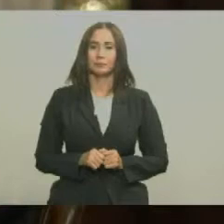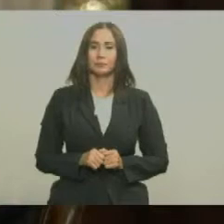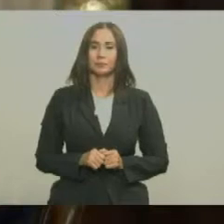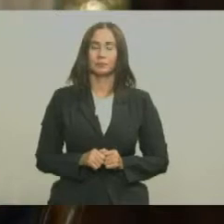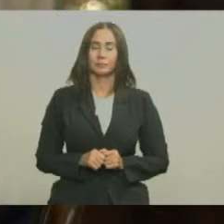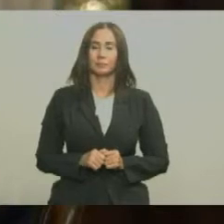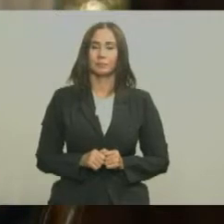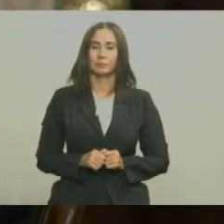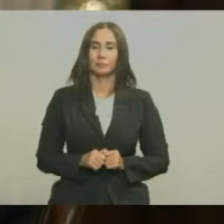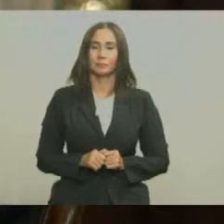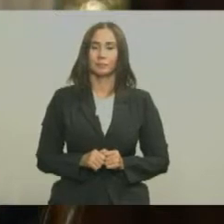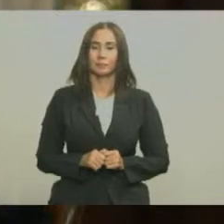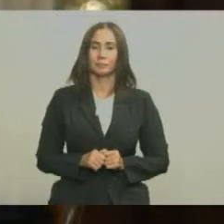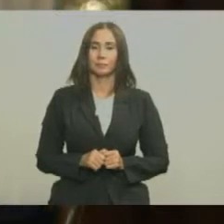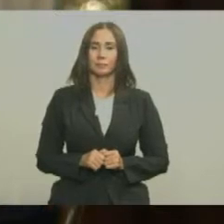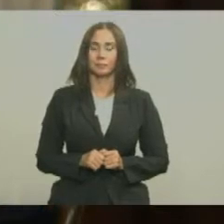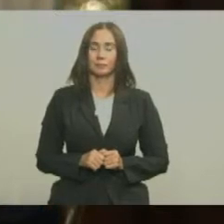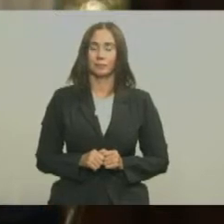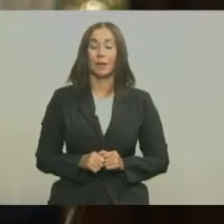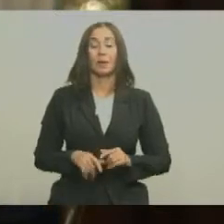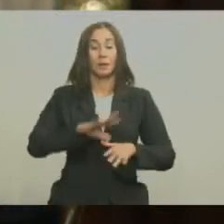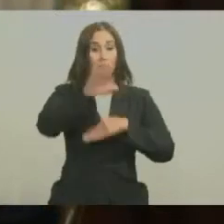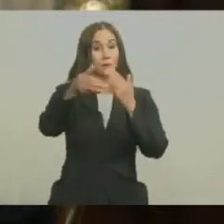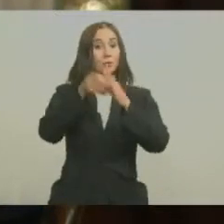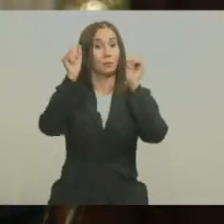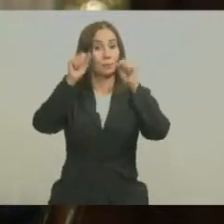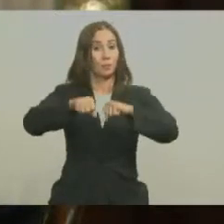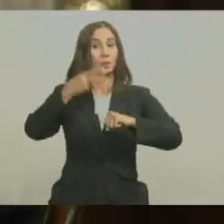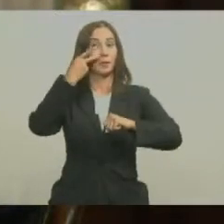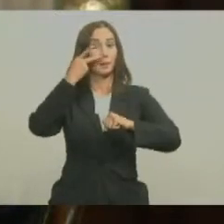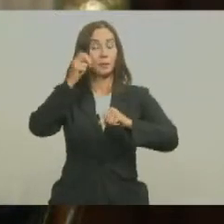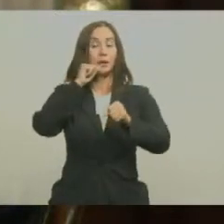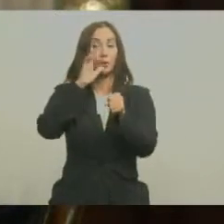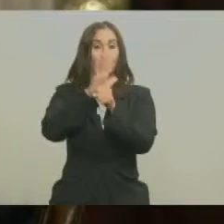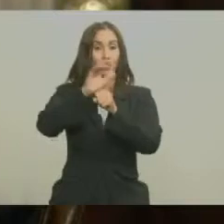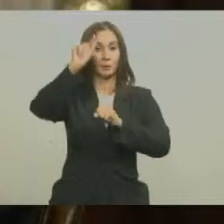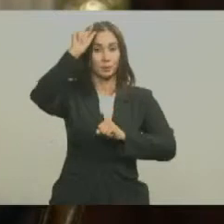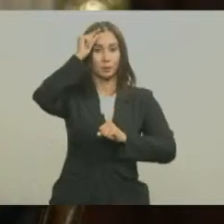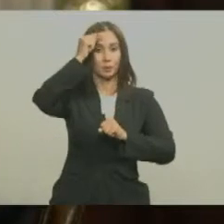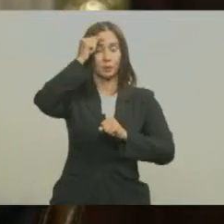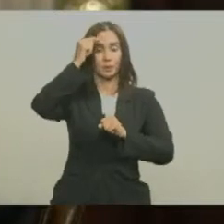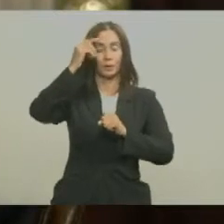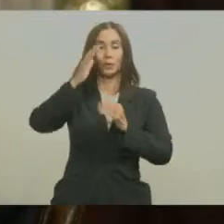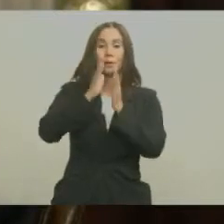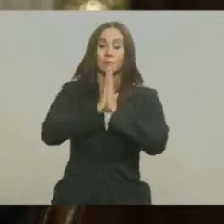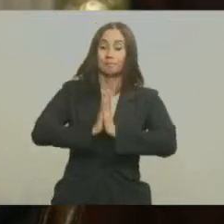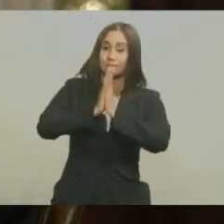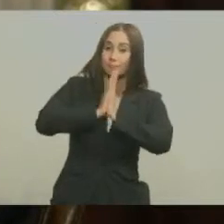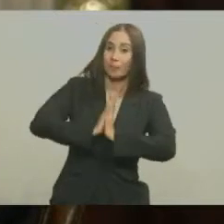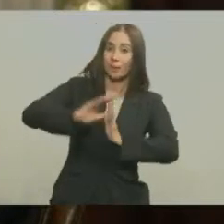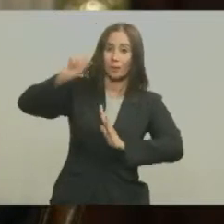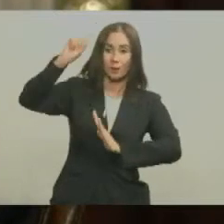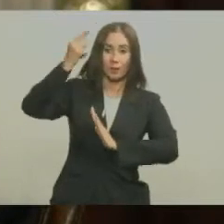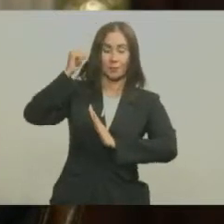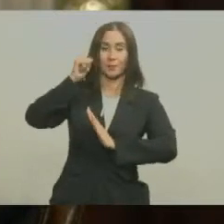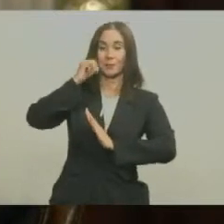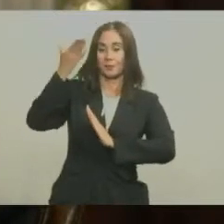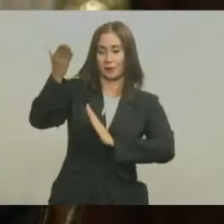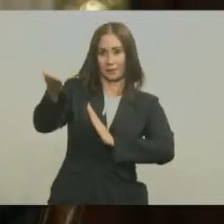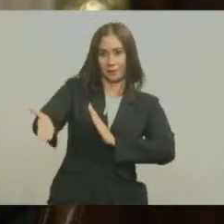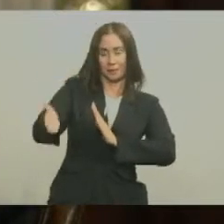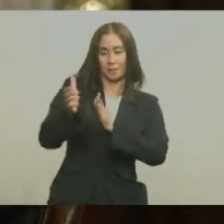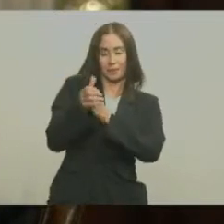ver el compromiso de este gobierno, le he pedido a la primera dama, Raquel Arbaje, para que sea